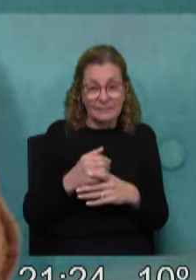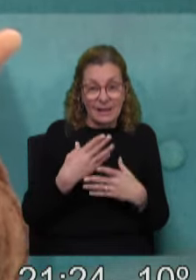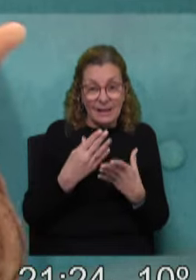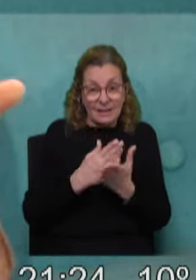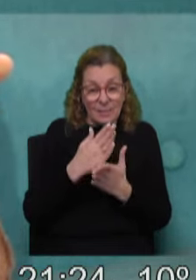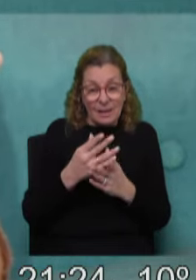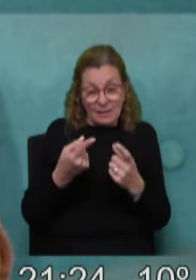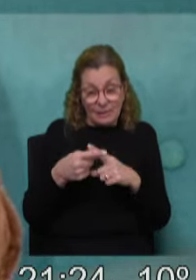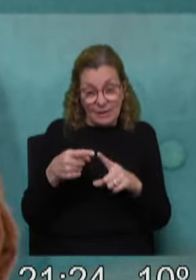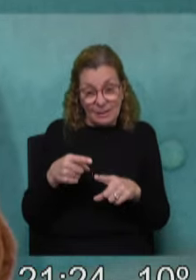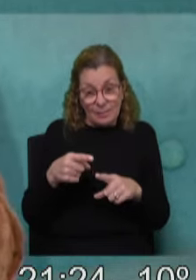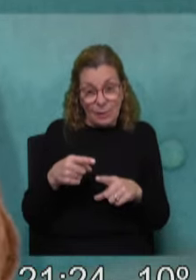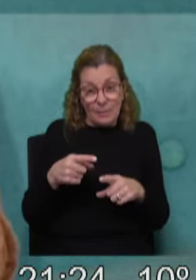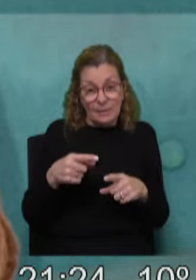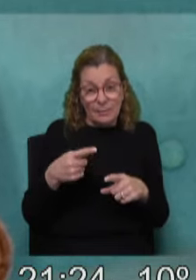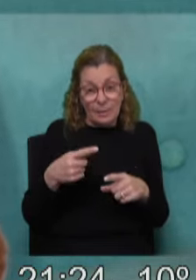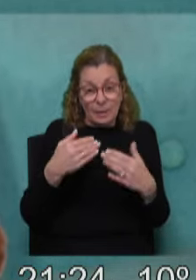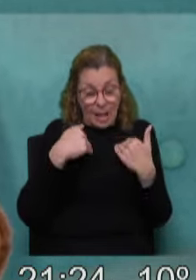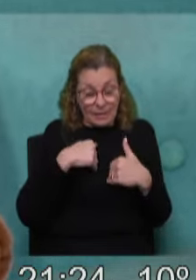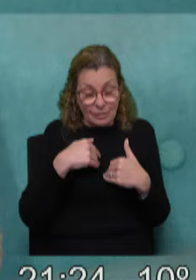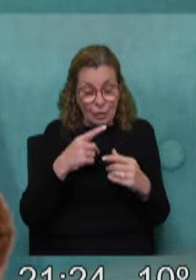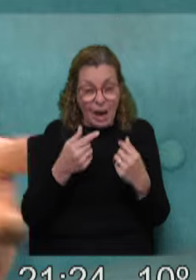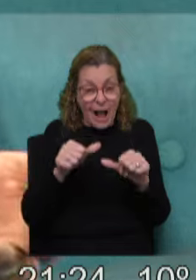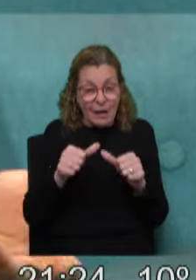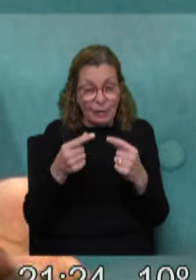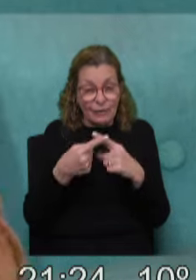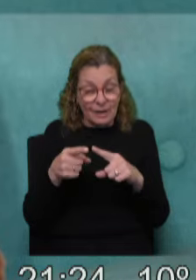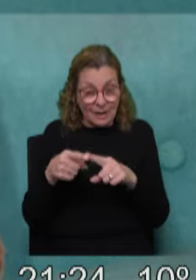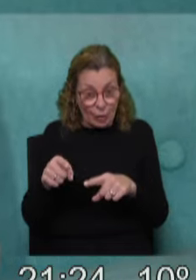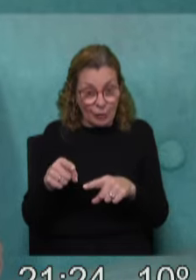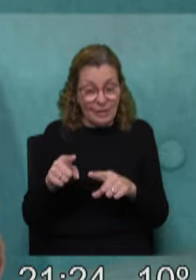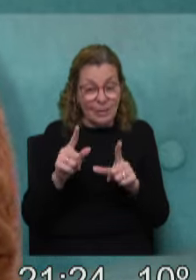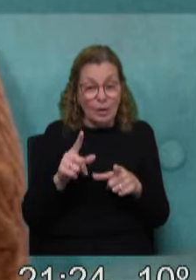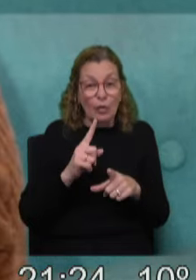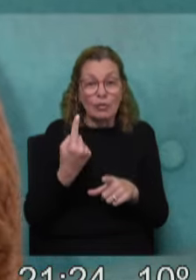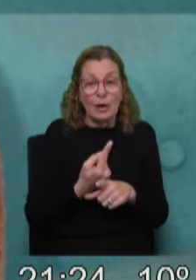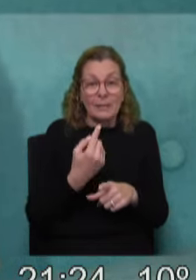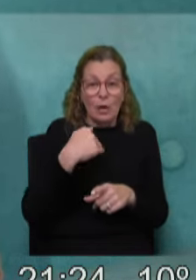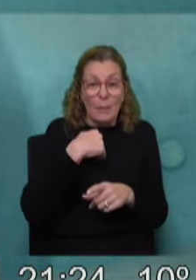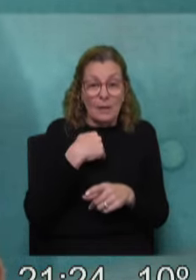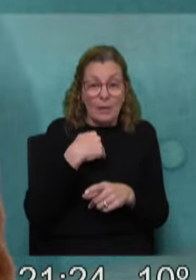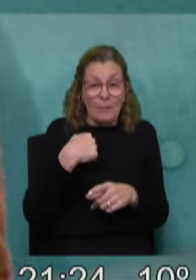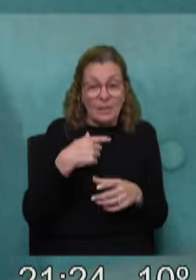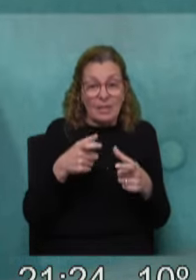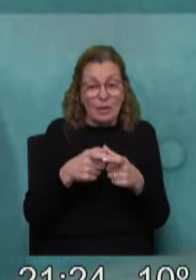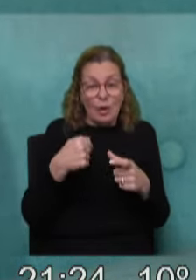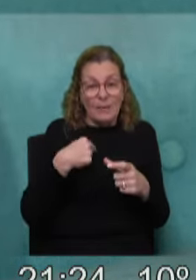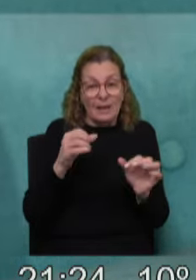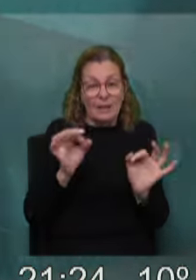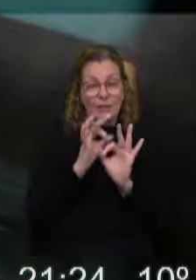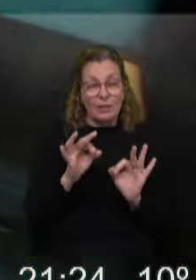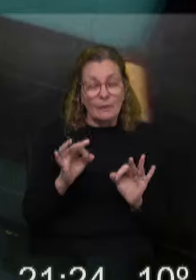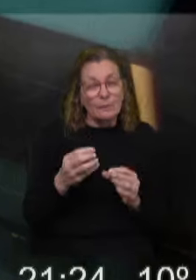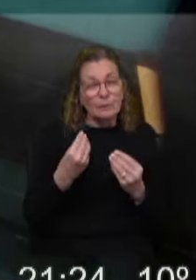pero me satisface y me colma por otros lados también. No solo conmigo mismo, mi disco, mi canción. Claro.